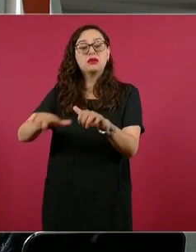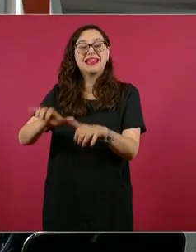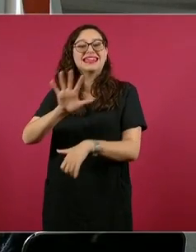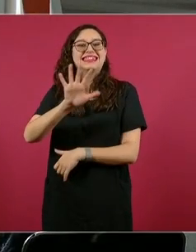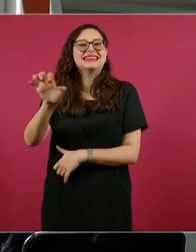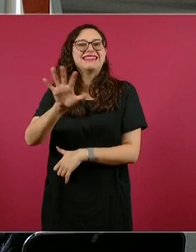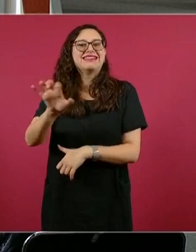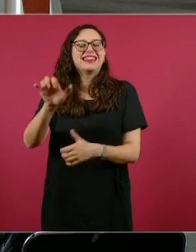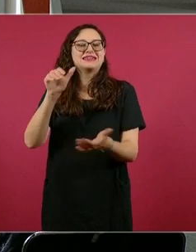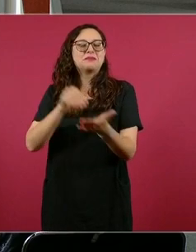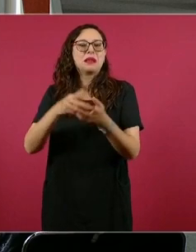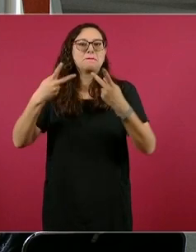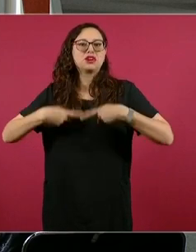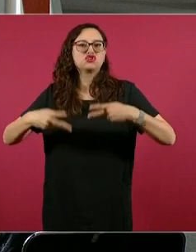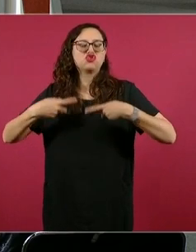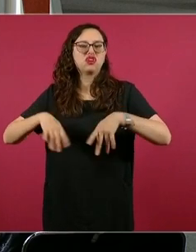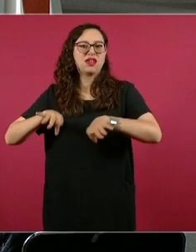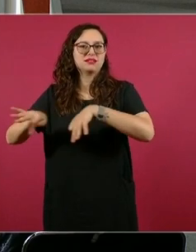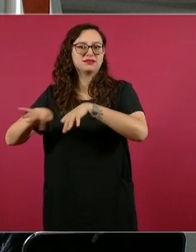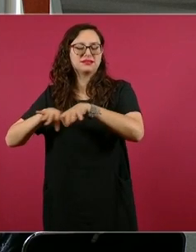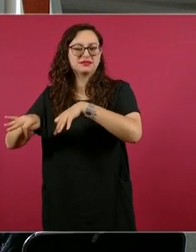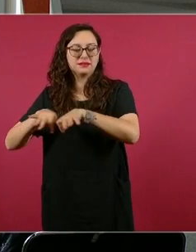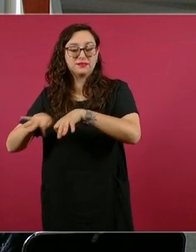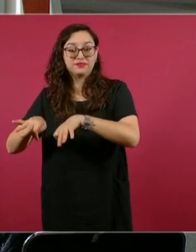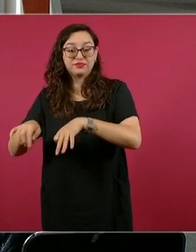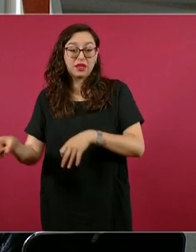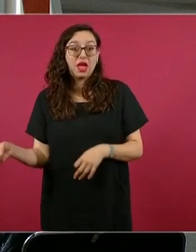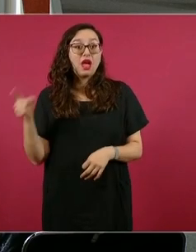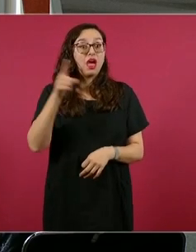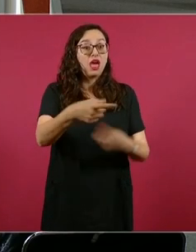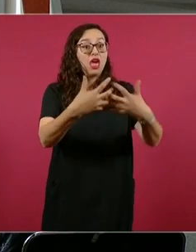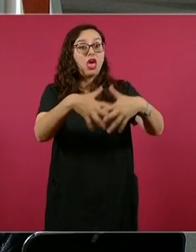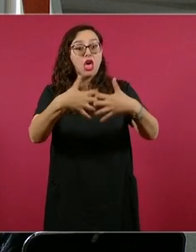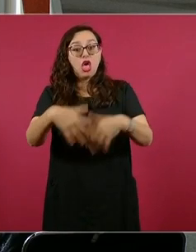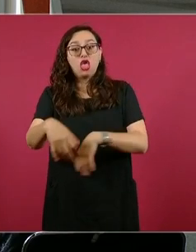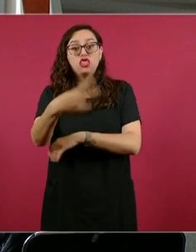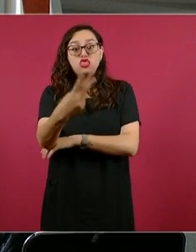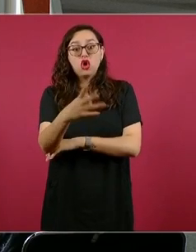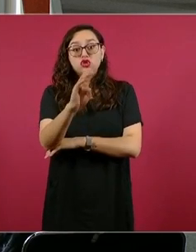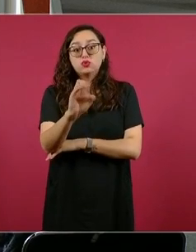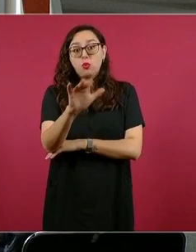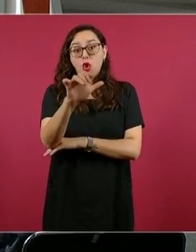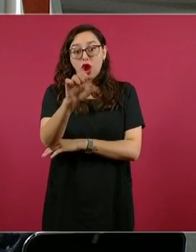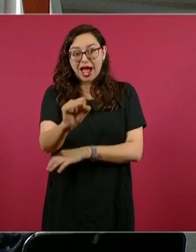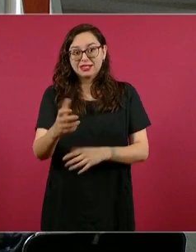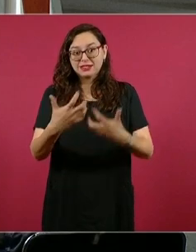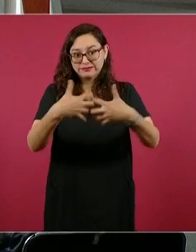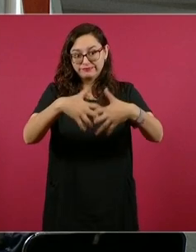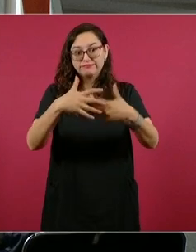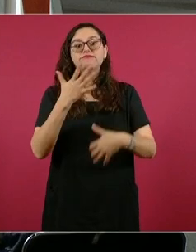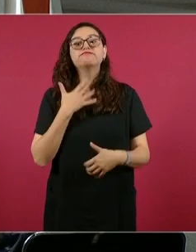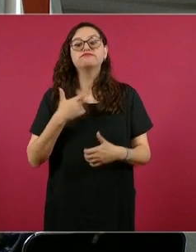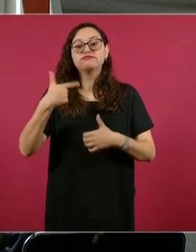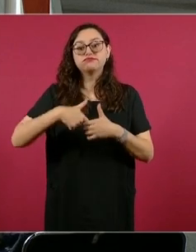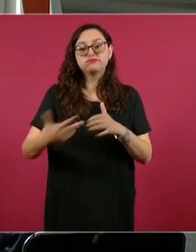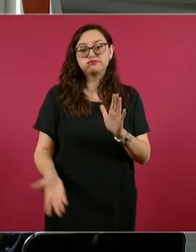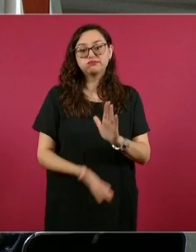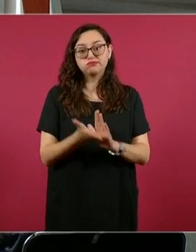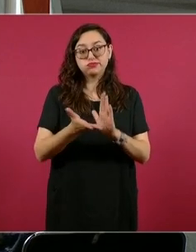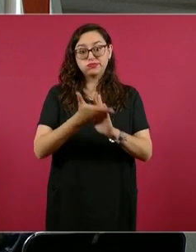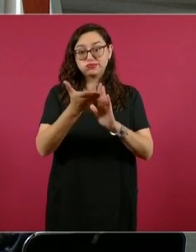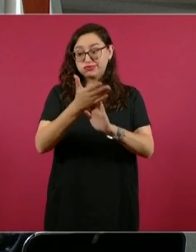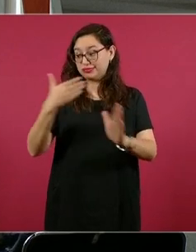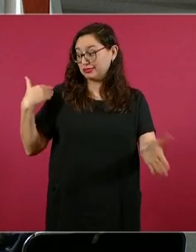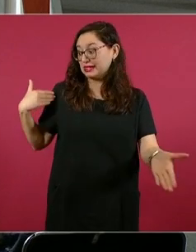La construcción de la refinería de Dos Bocas significó casi todo el